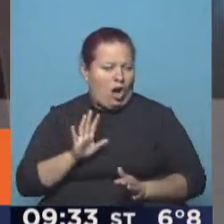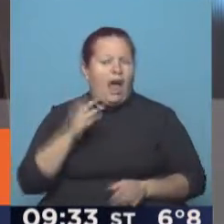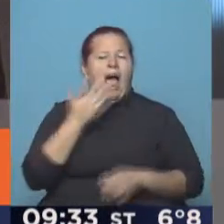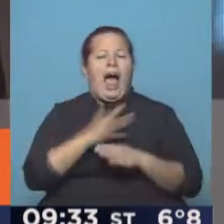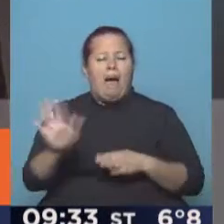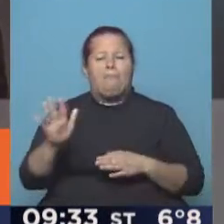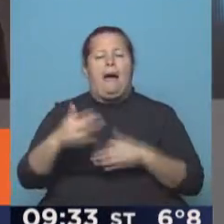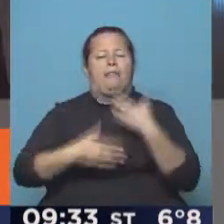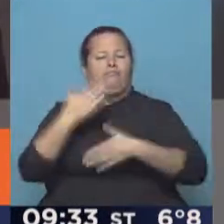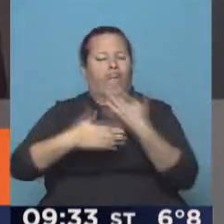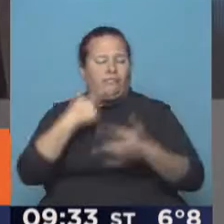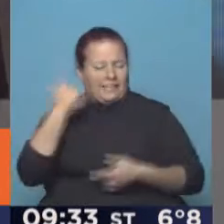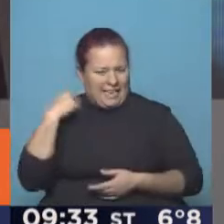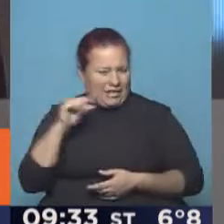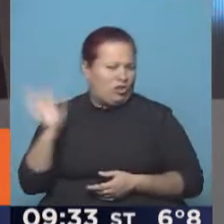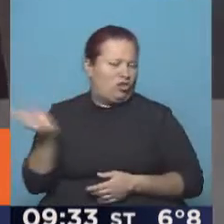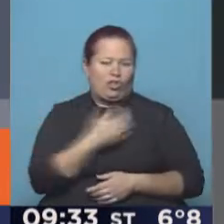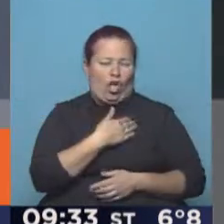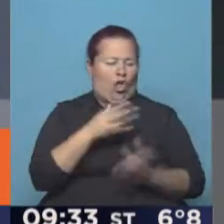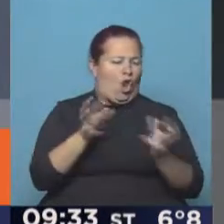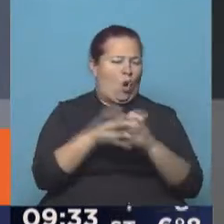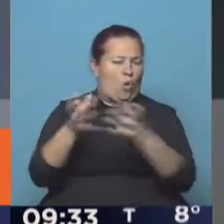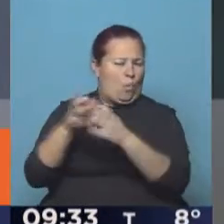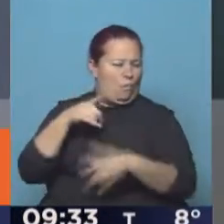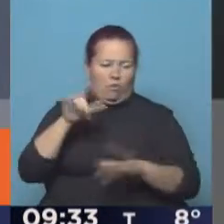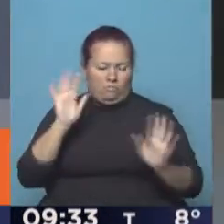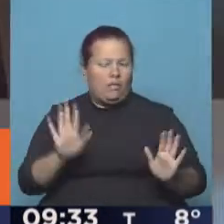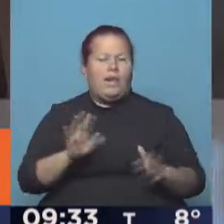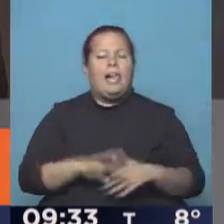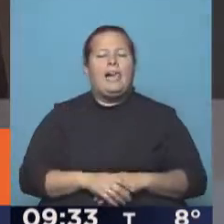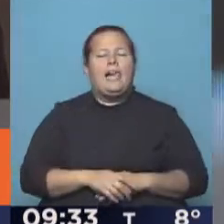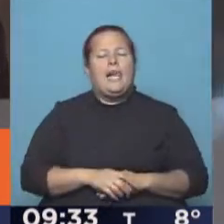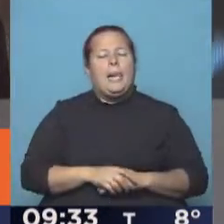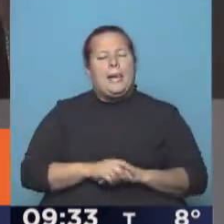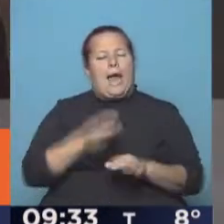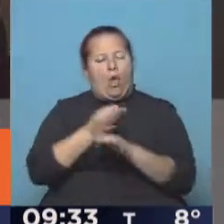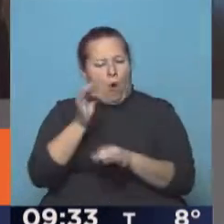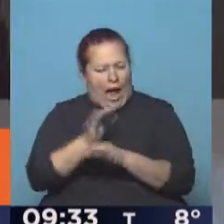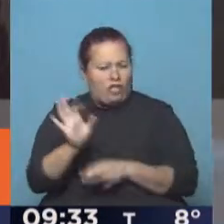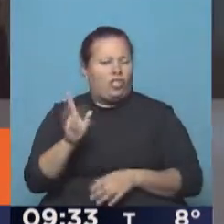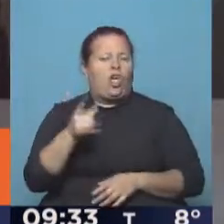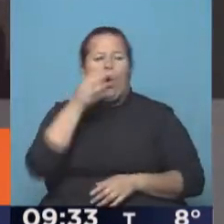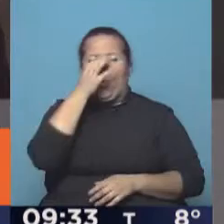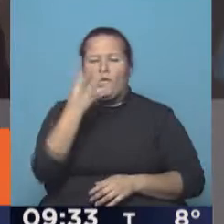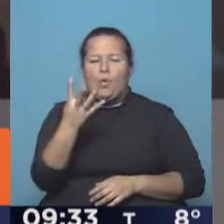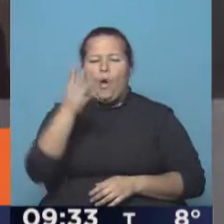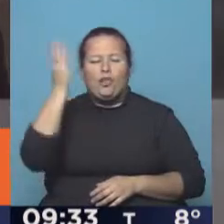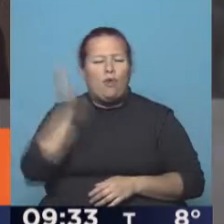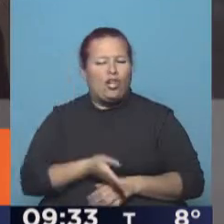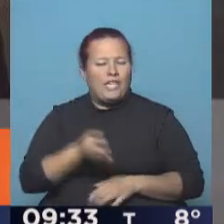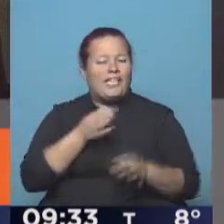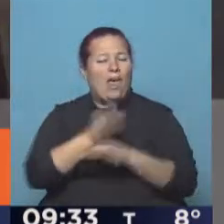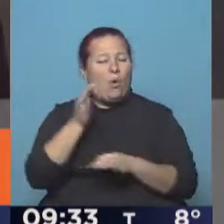del crecimiento, como decía recién, de todos los factores que vos tengas, ¿no? Educación, por ejemplo, el 24%